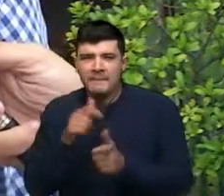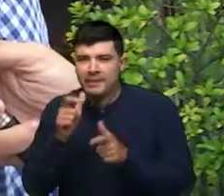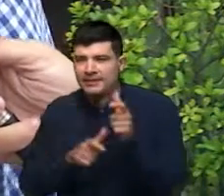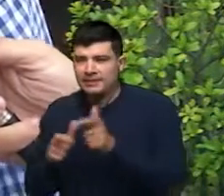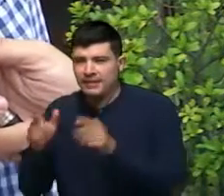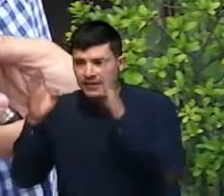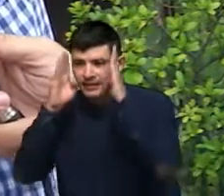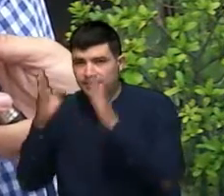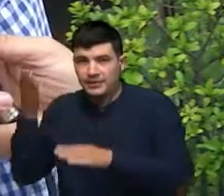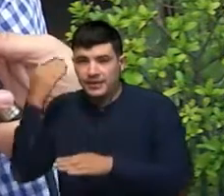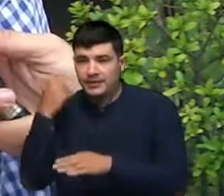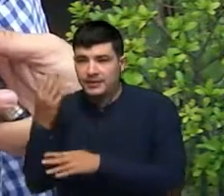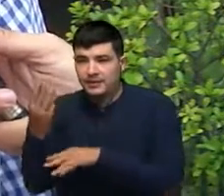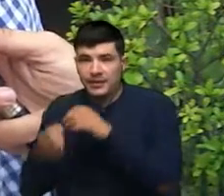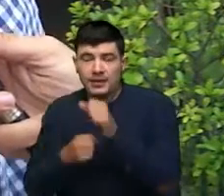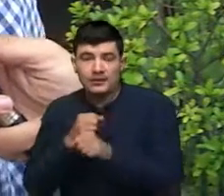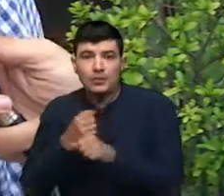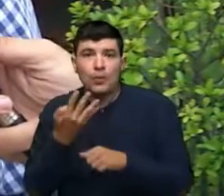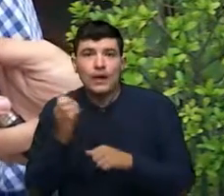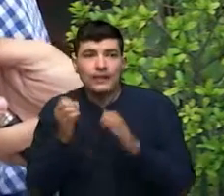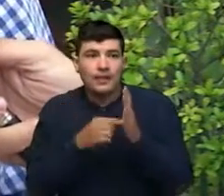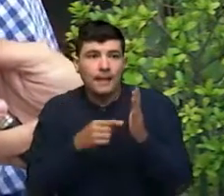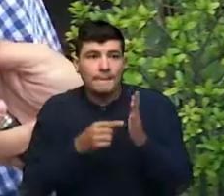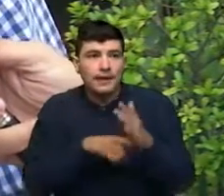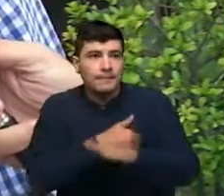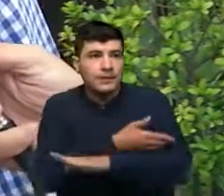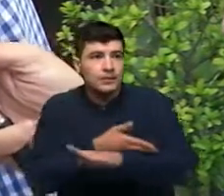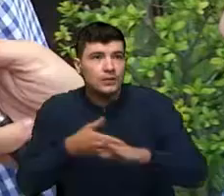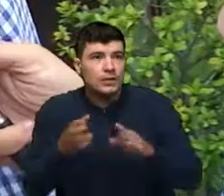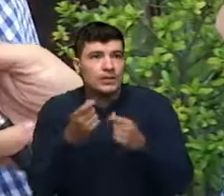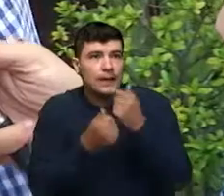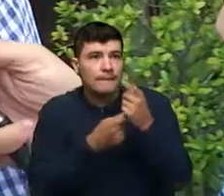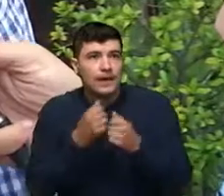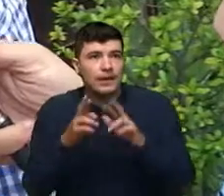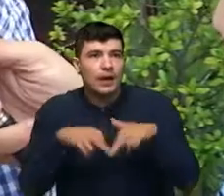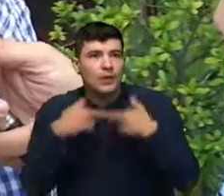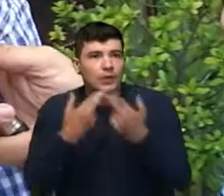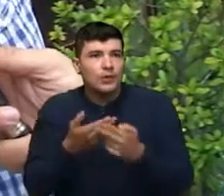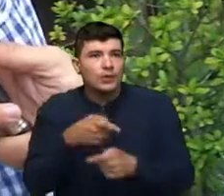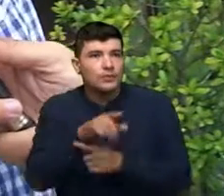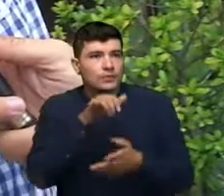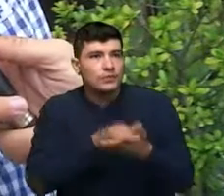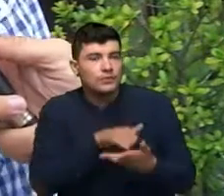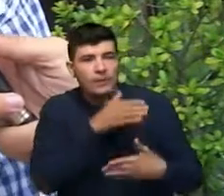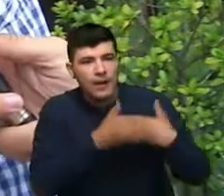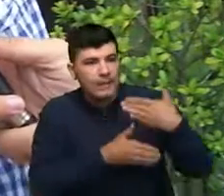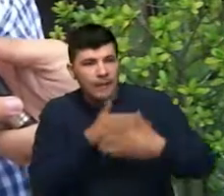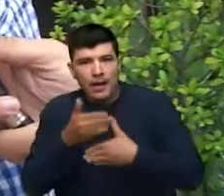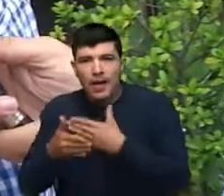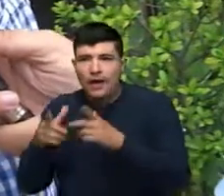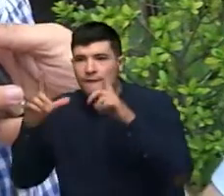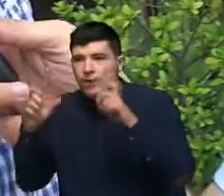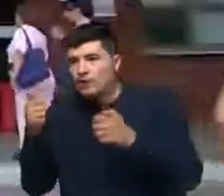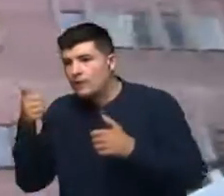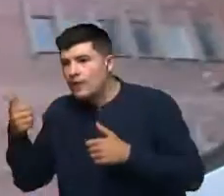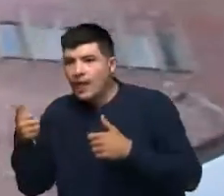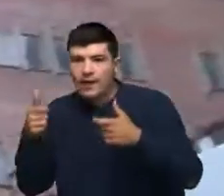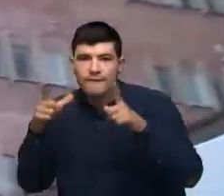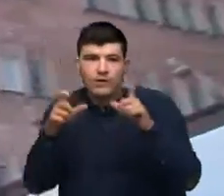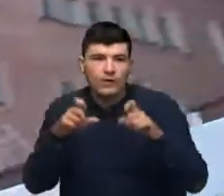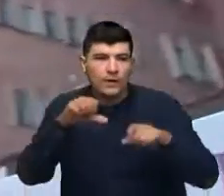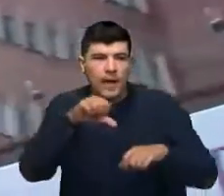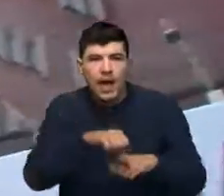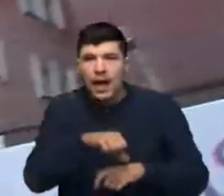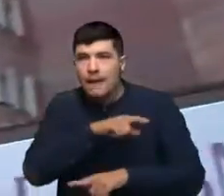mil millones de pesos reuniones van reuniones vienen banquete banquete viene foto y foto viene pero la